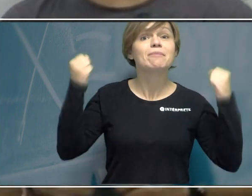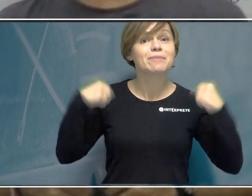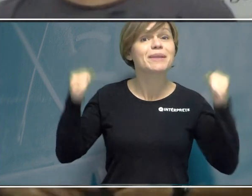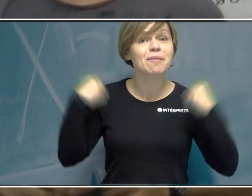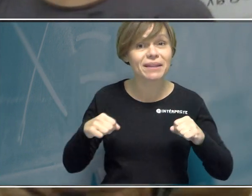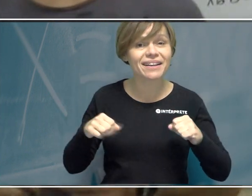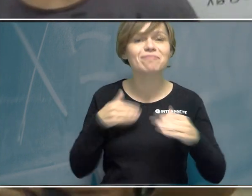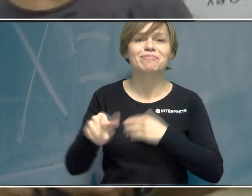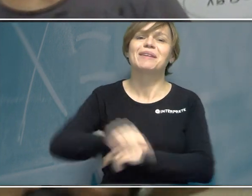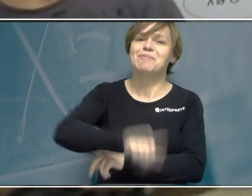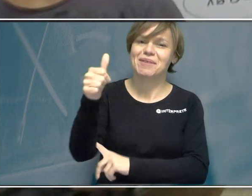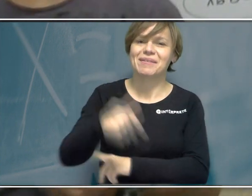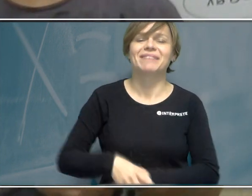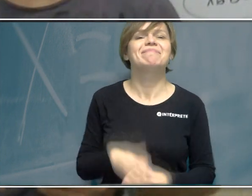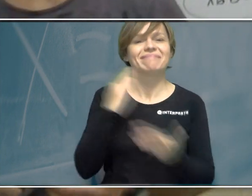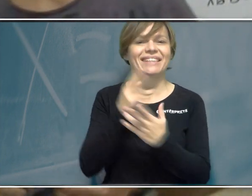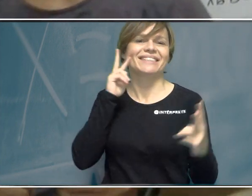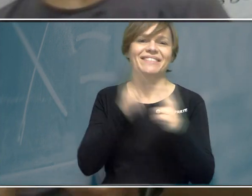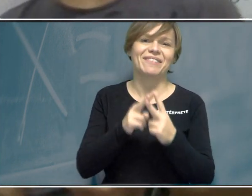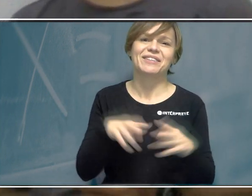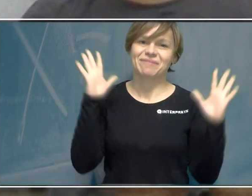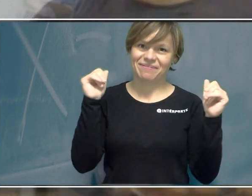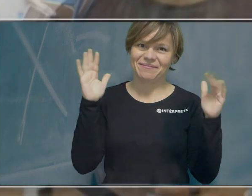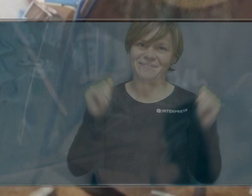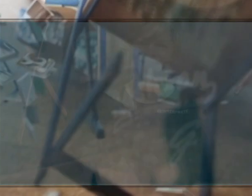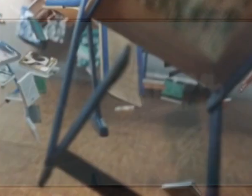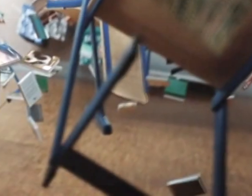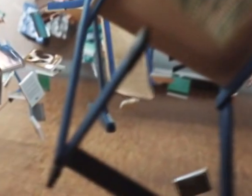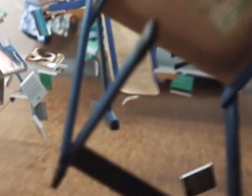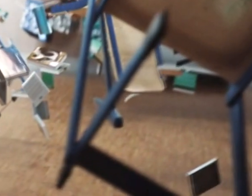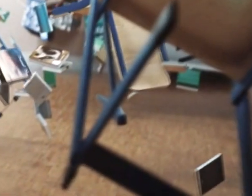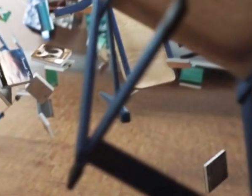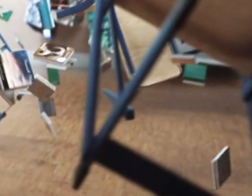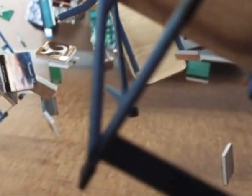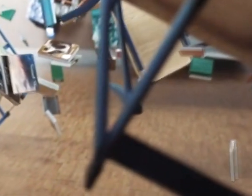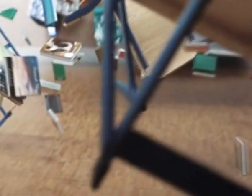practicar y practicar, y aprobaréis. Nos vemos en clase. Hasta luego. Chao.